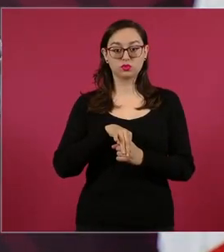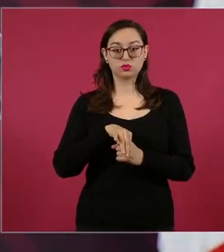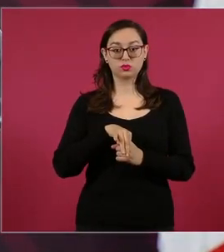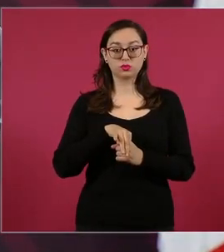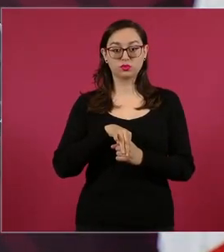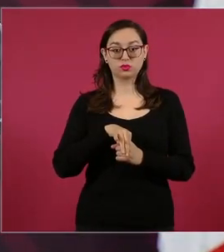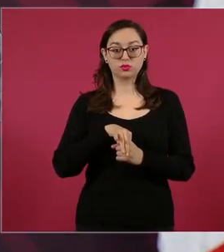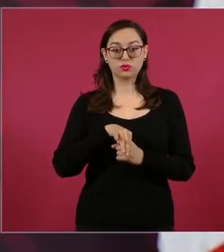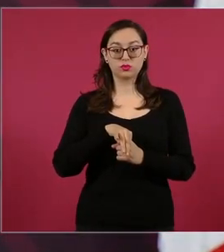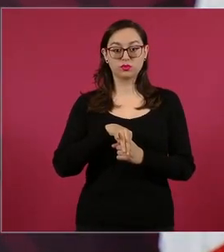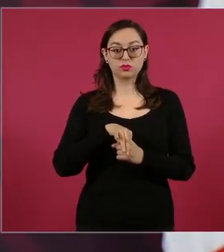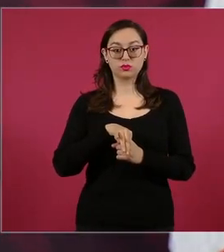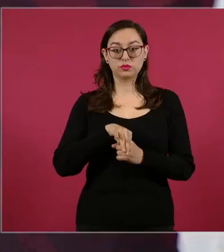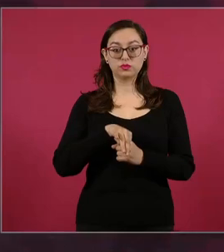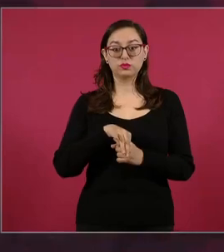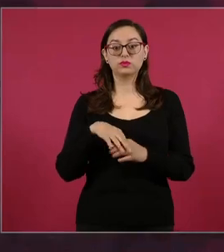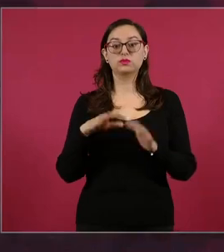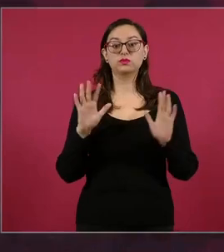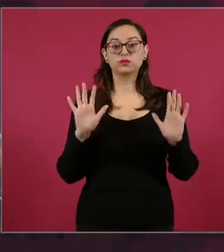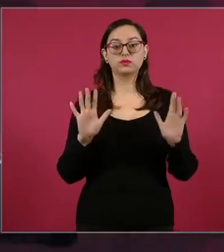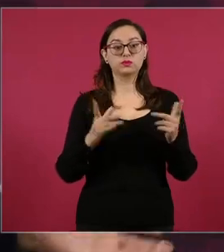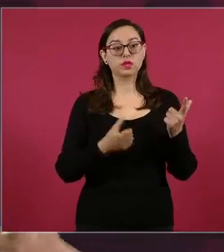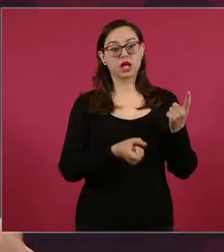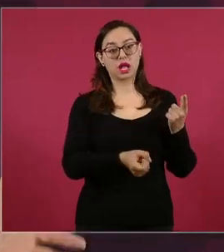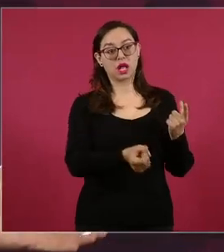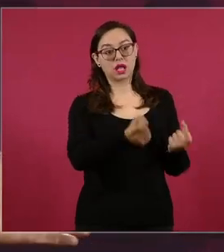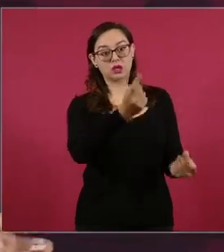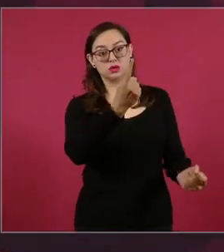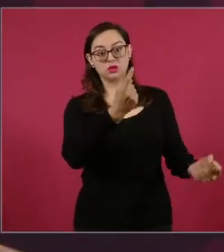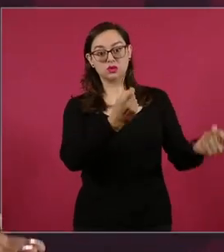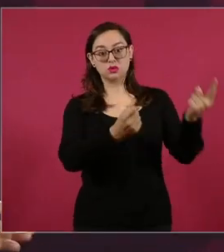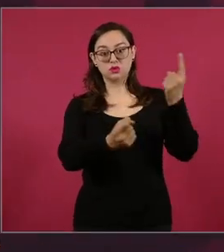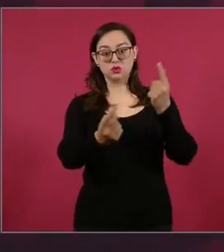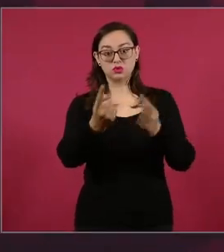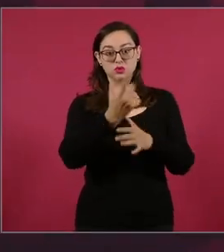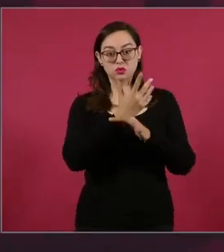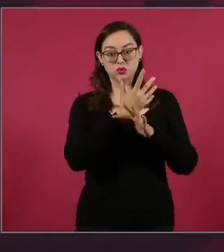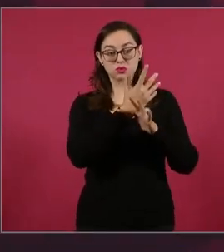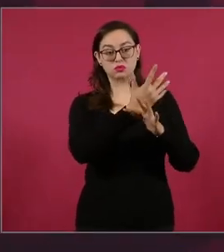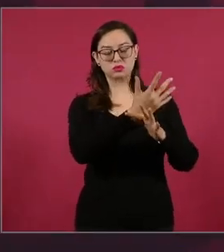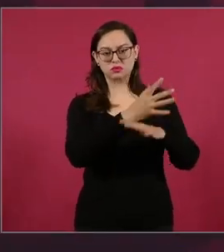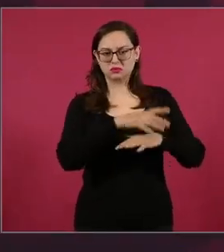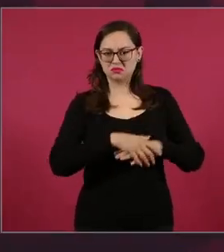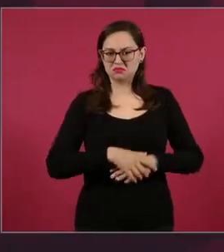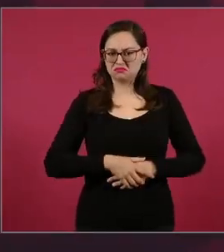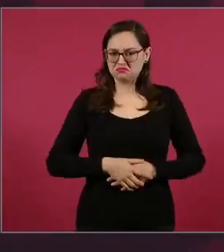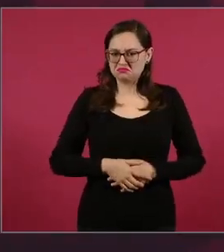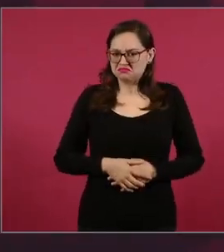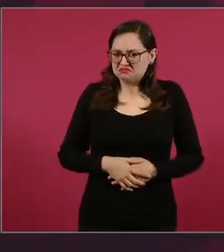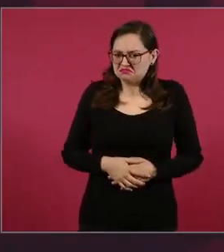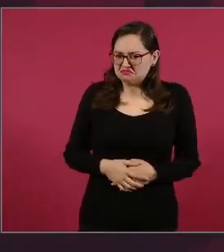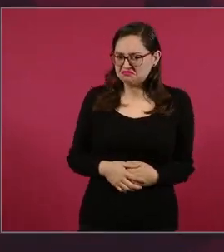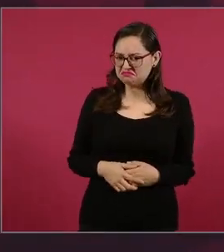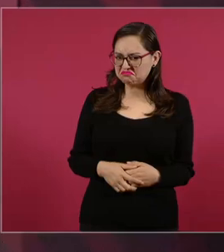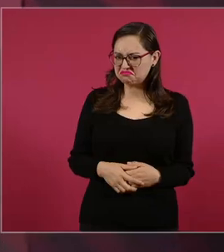alguien decía, ¿no? Pero si todos los que conozco votaron por